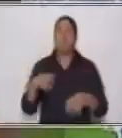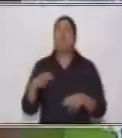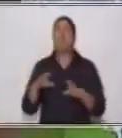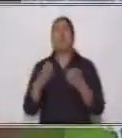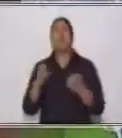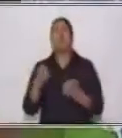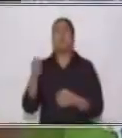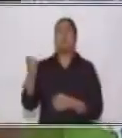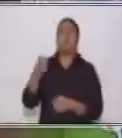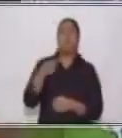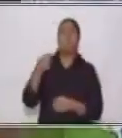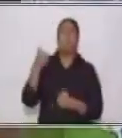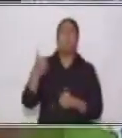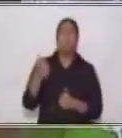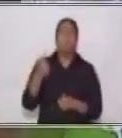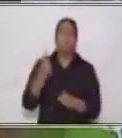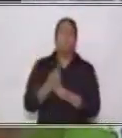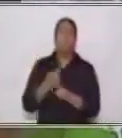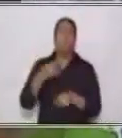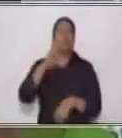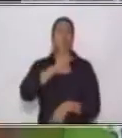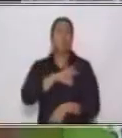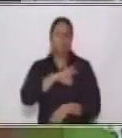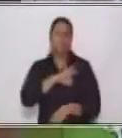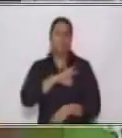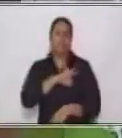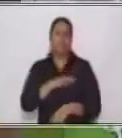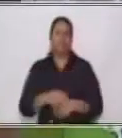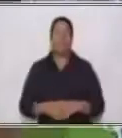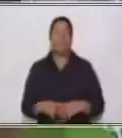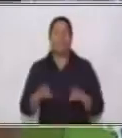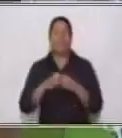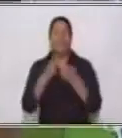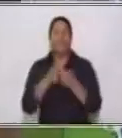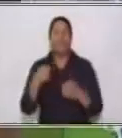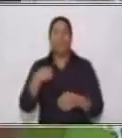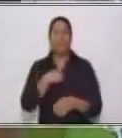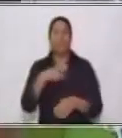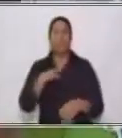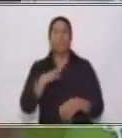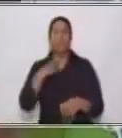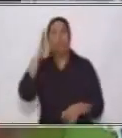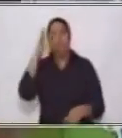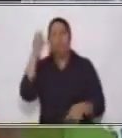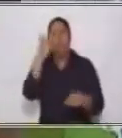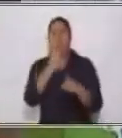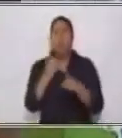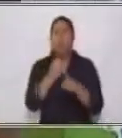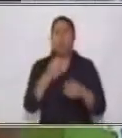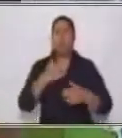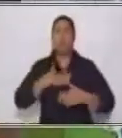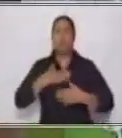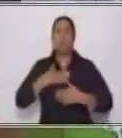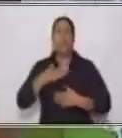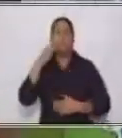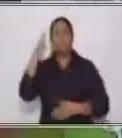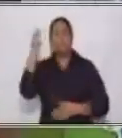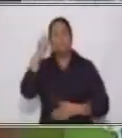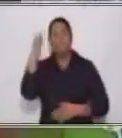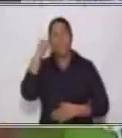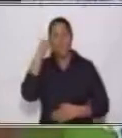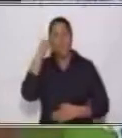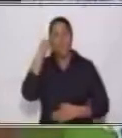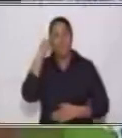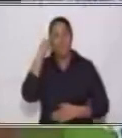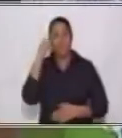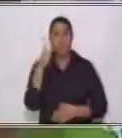emitir también un tipo de opinión, como vimos en los argumentos, pero tenemos que defenderlo a partir de argumentos válidos. Y las conclusiones que